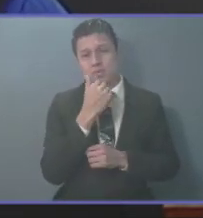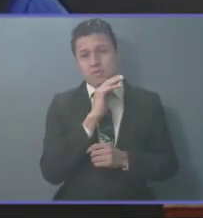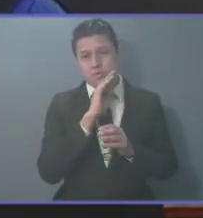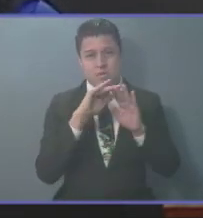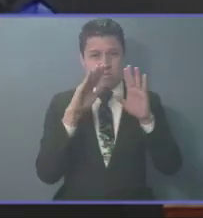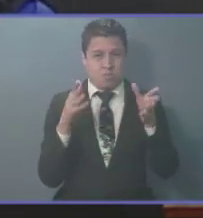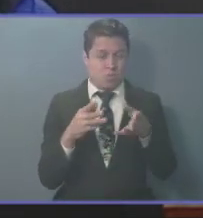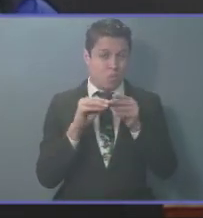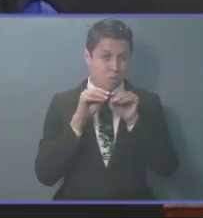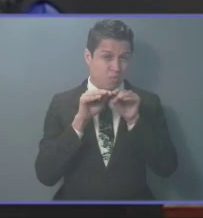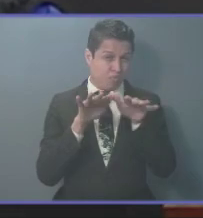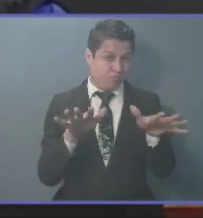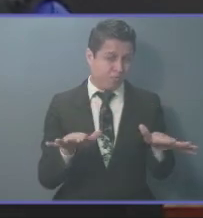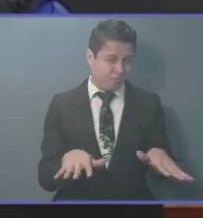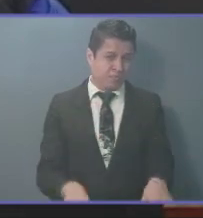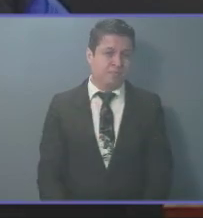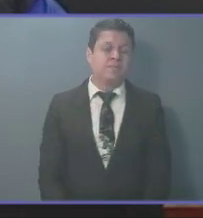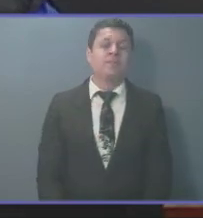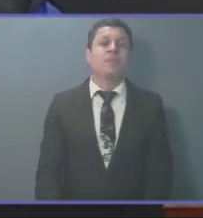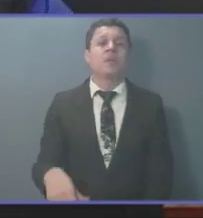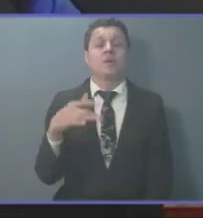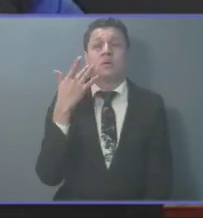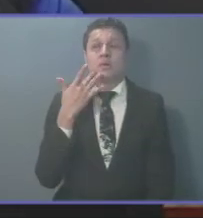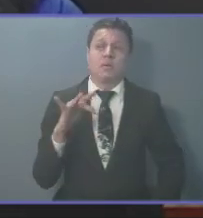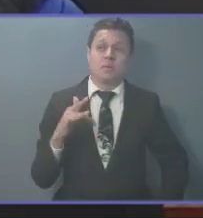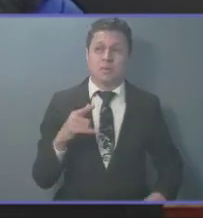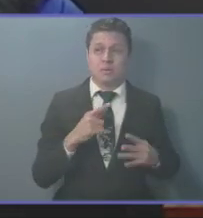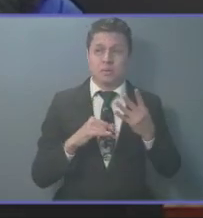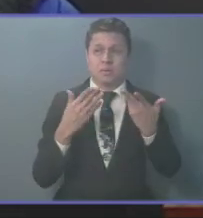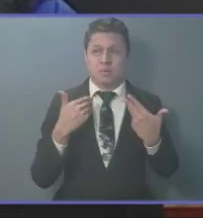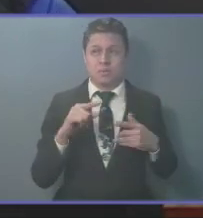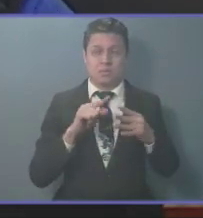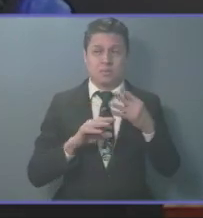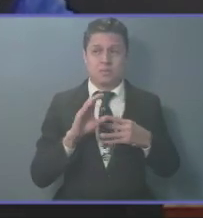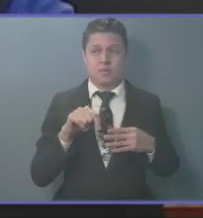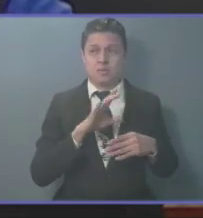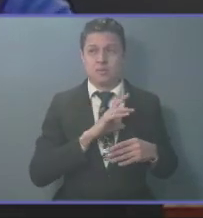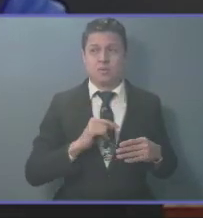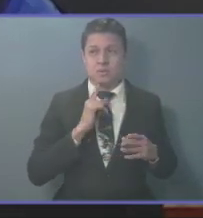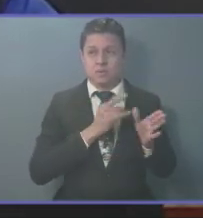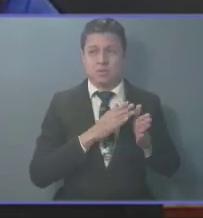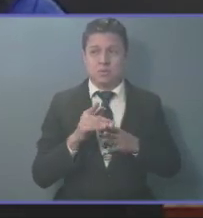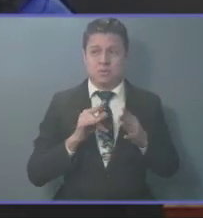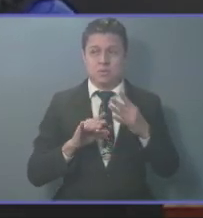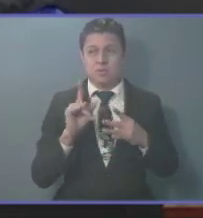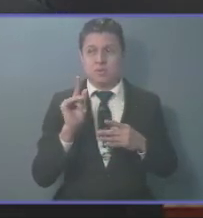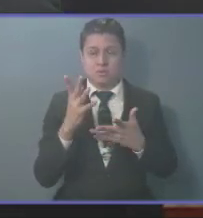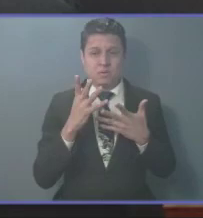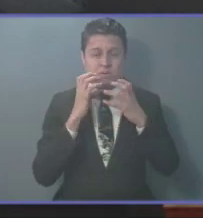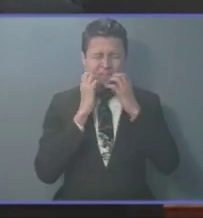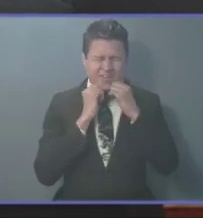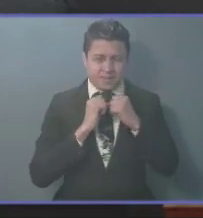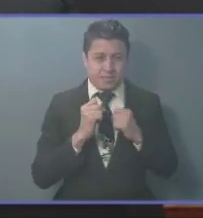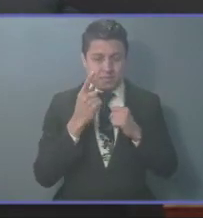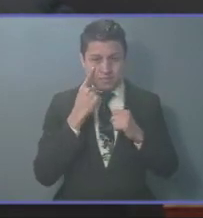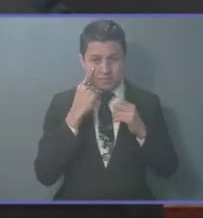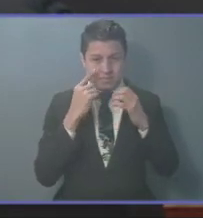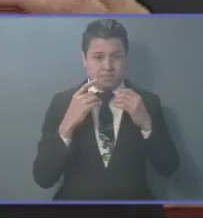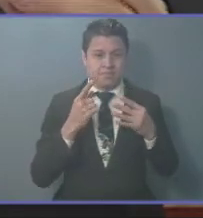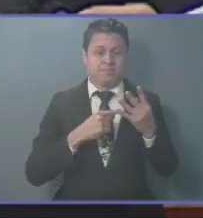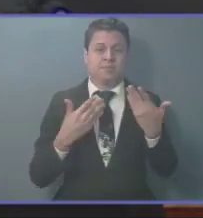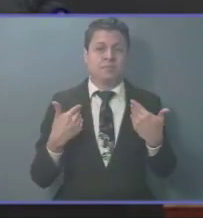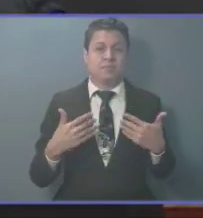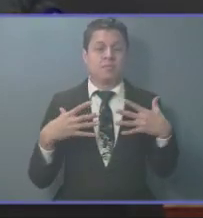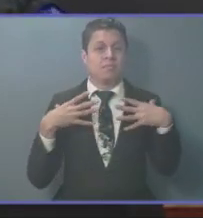democracia en El Salvador es un orden constitucional que nos permite garantizar y salvaguardar el derecho